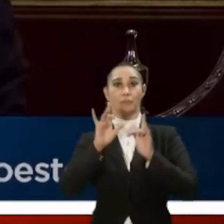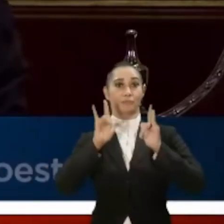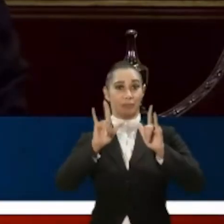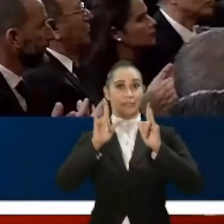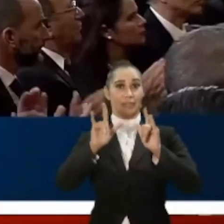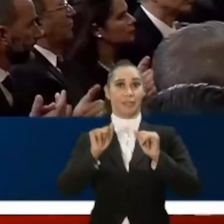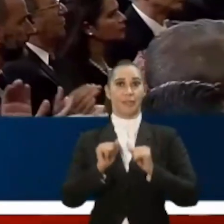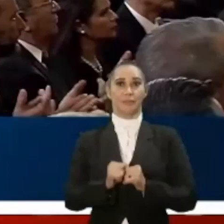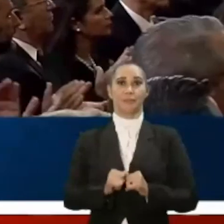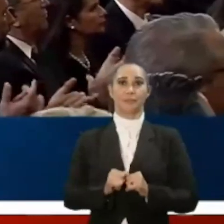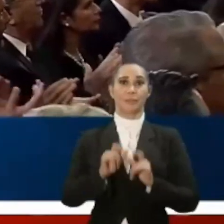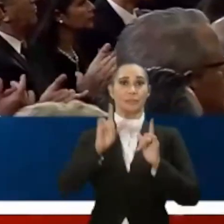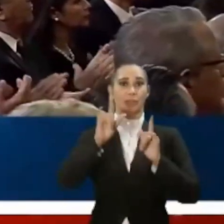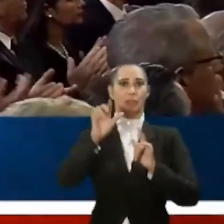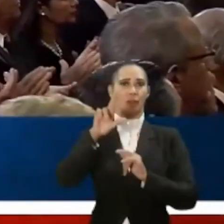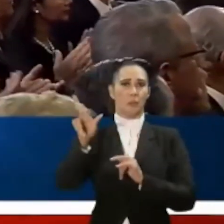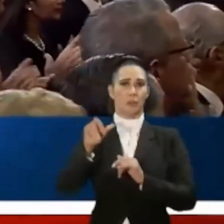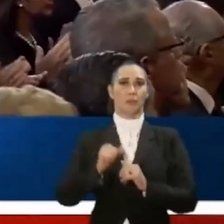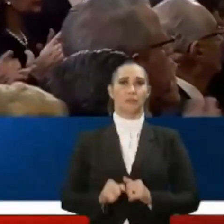Rodríguez.